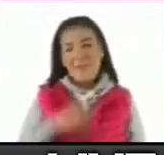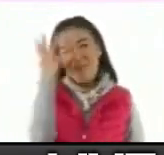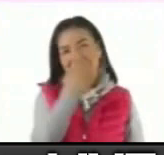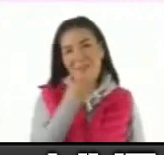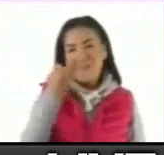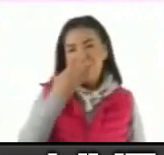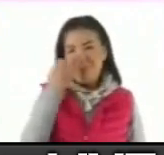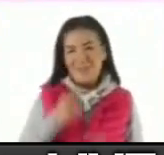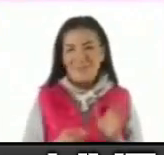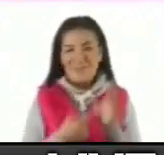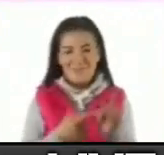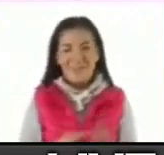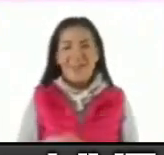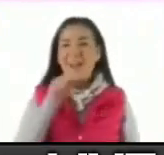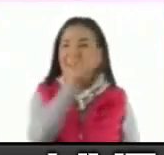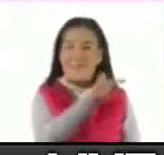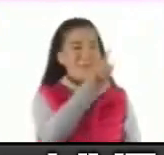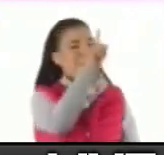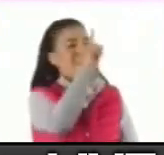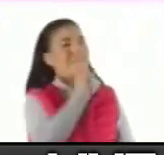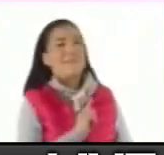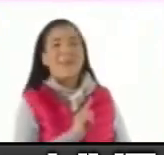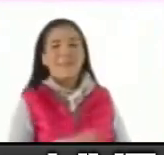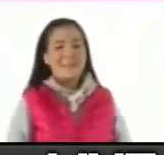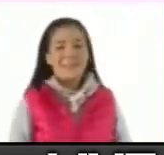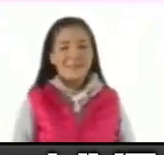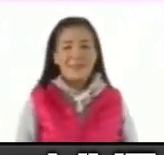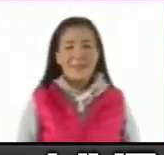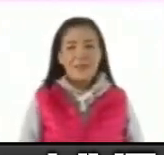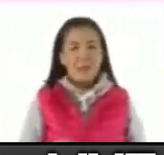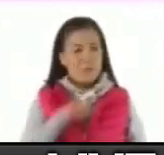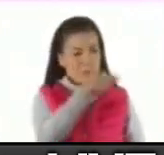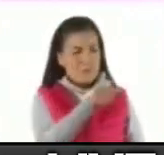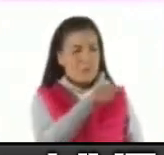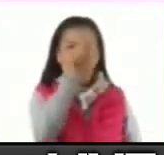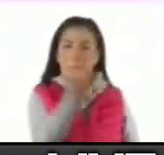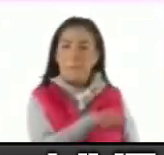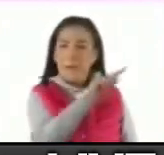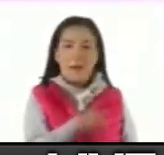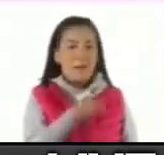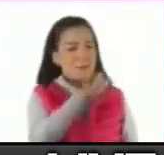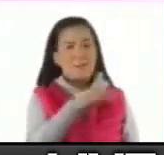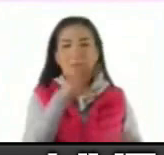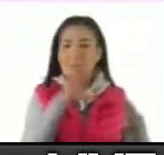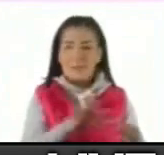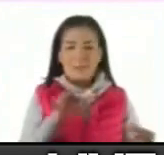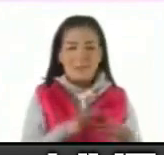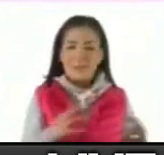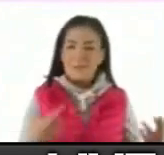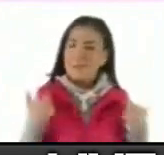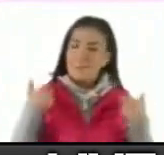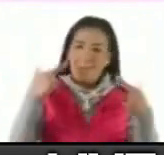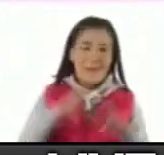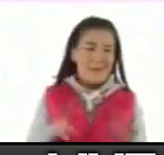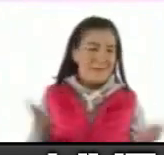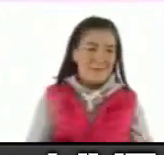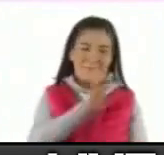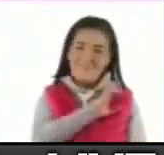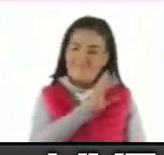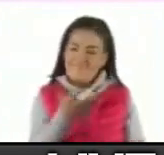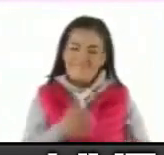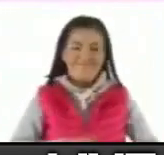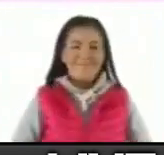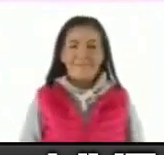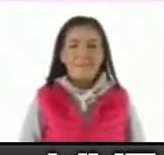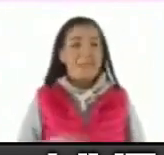flor. ¡Qué mentira! O más bien, es incorrecta su aseveración, mi estimado maestro. Tiene la